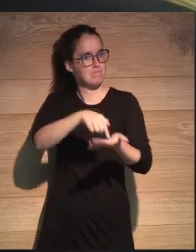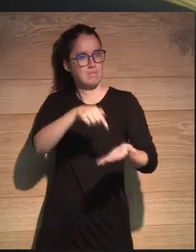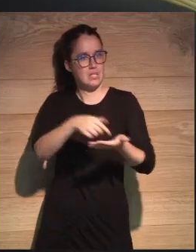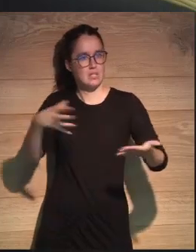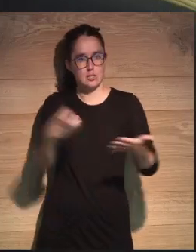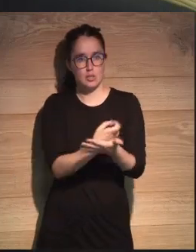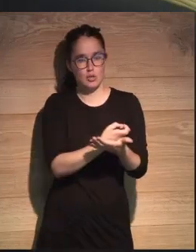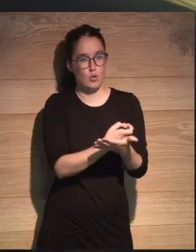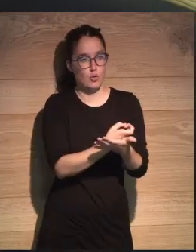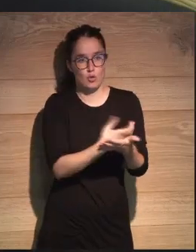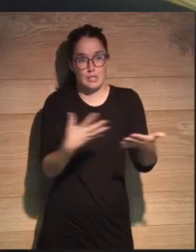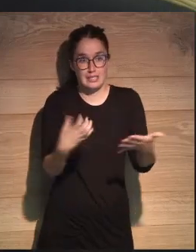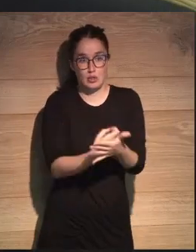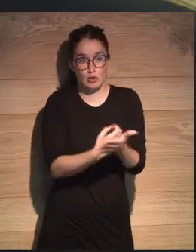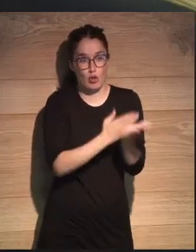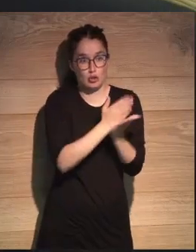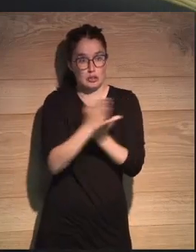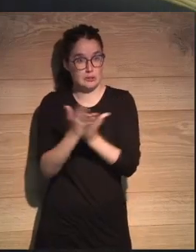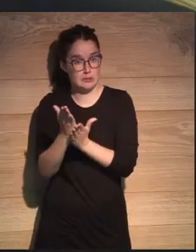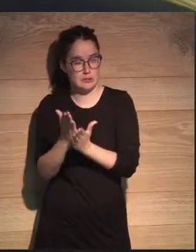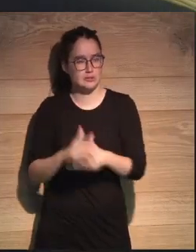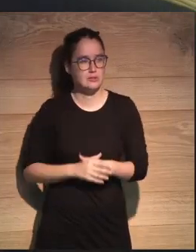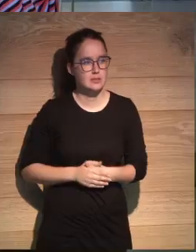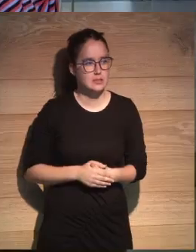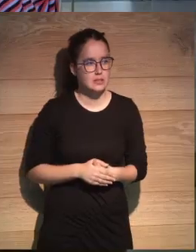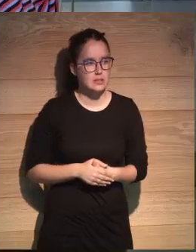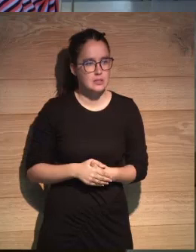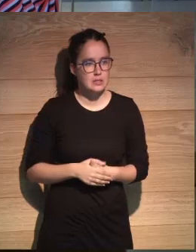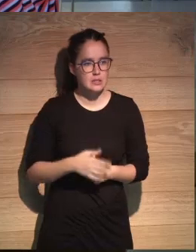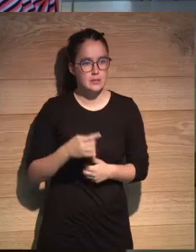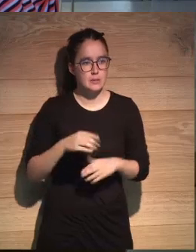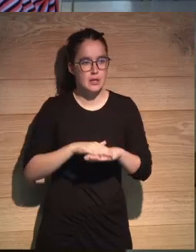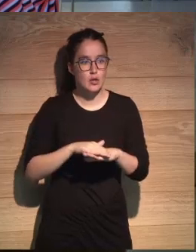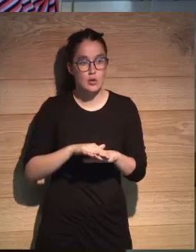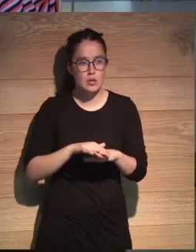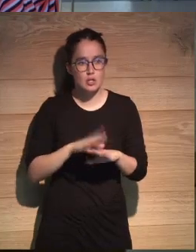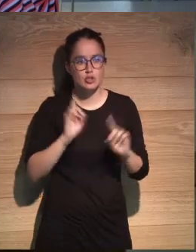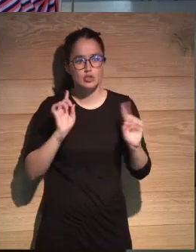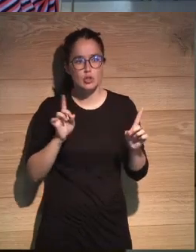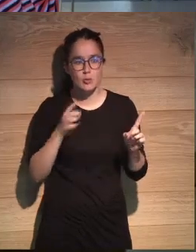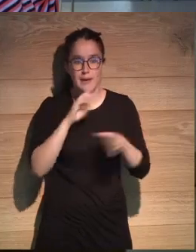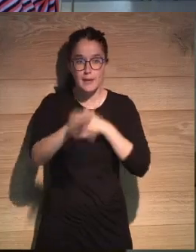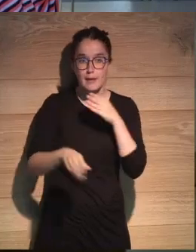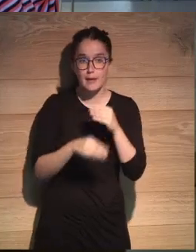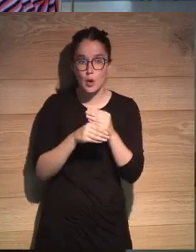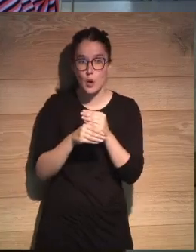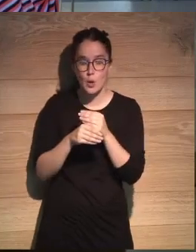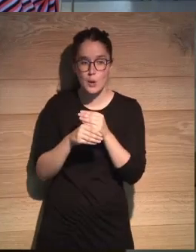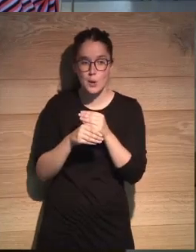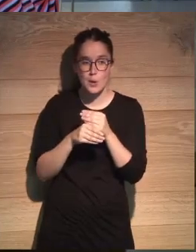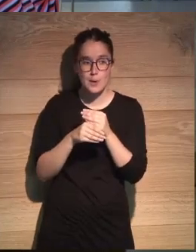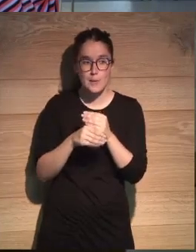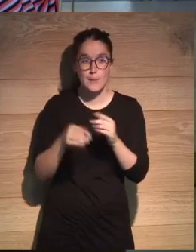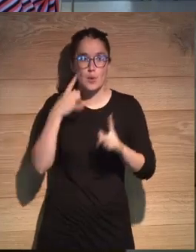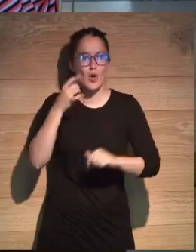desde todas las vertientes. Germán, vale, sí, dime. No, solamente por añadir un puntito